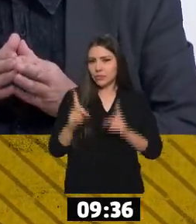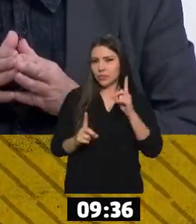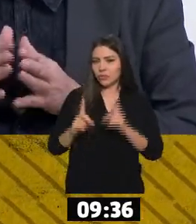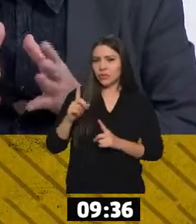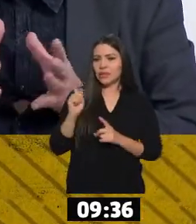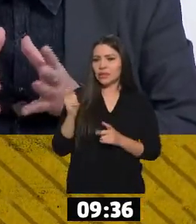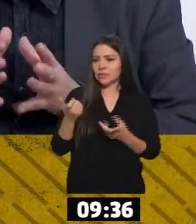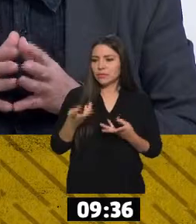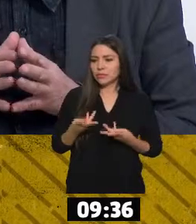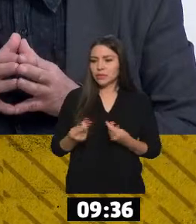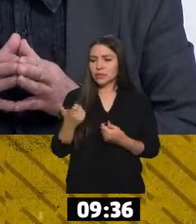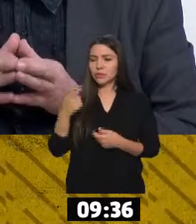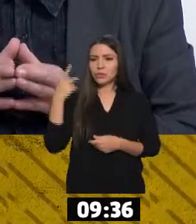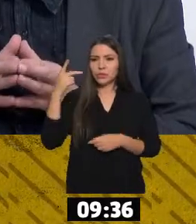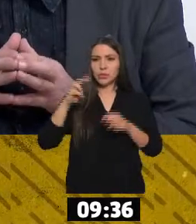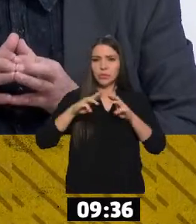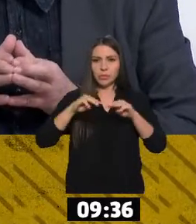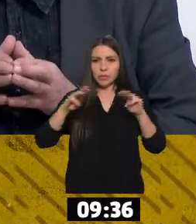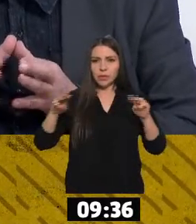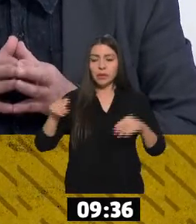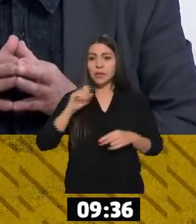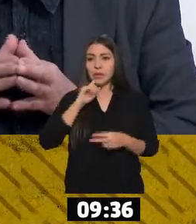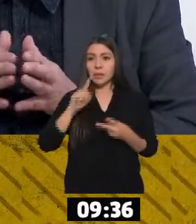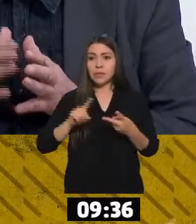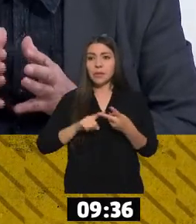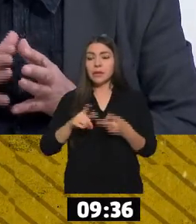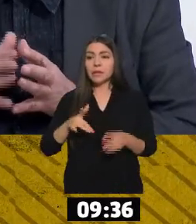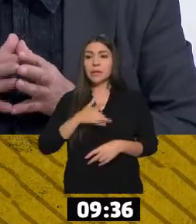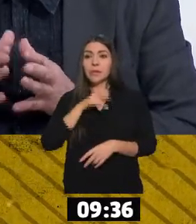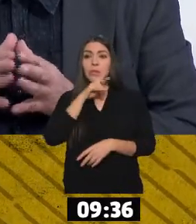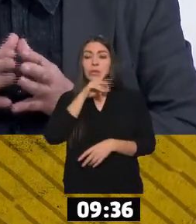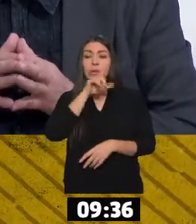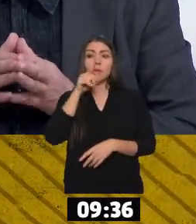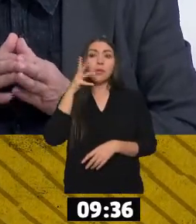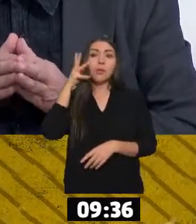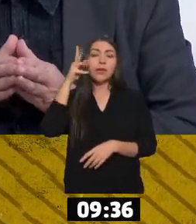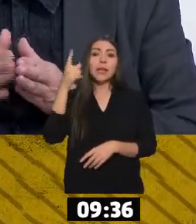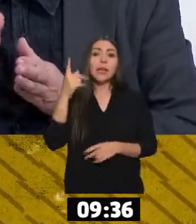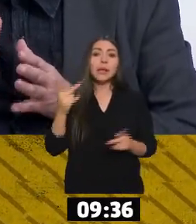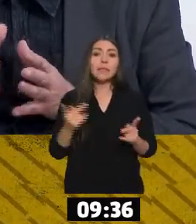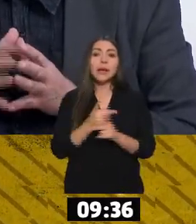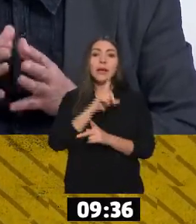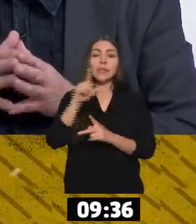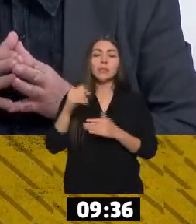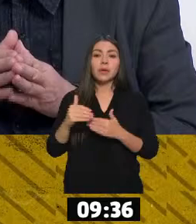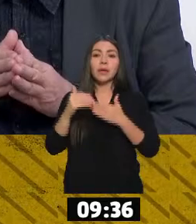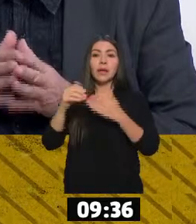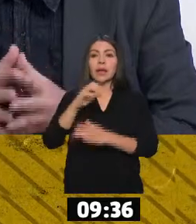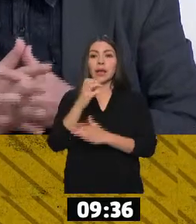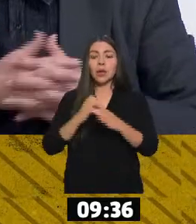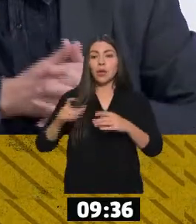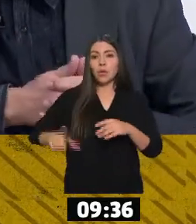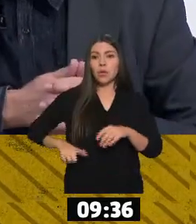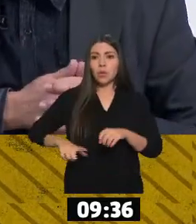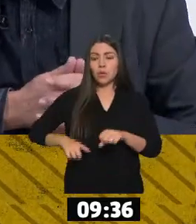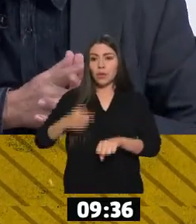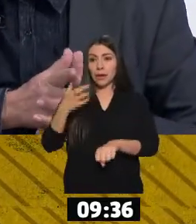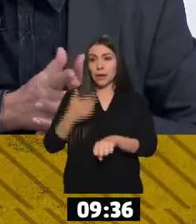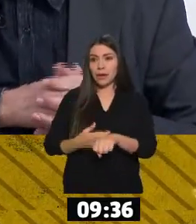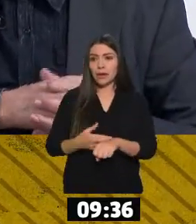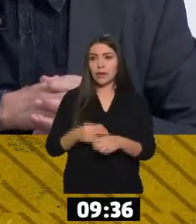Michoacán, y obviamente muy preocupado por lo que puede ocurrir después de su mandato, además él ha sido